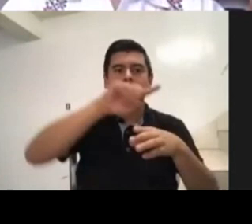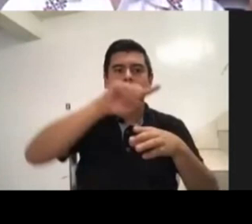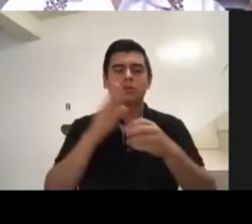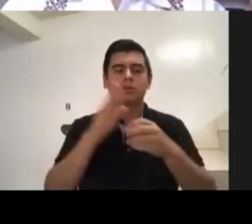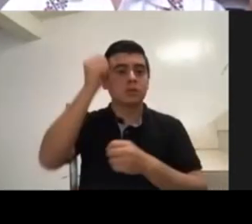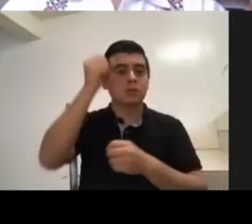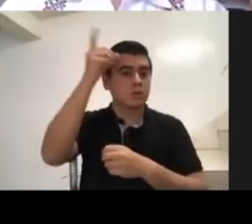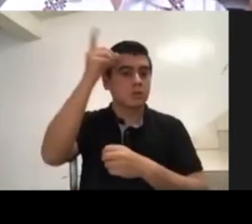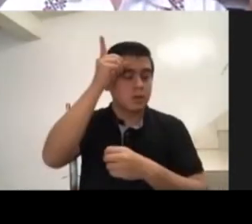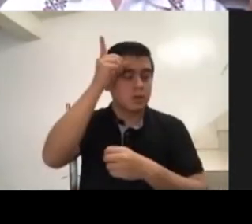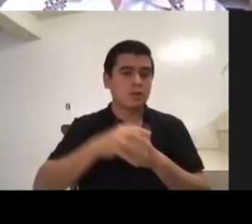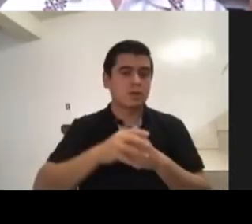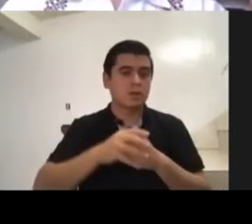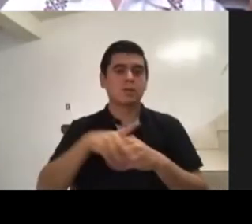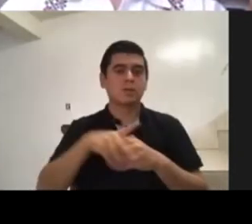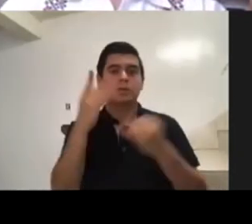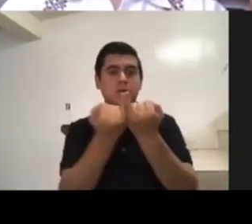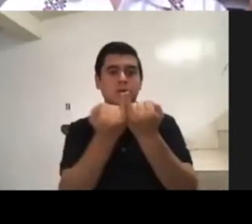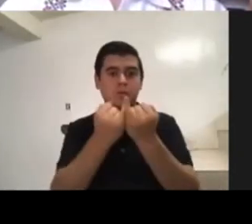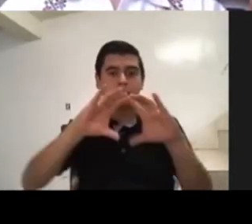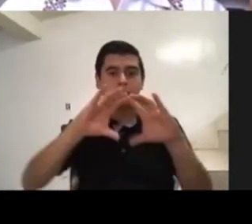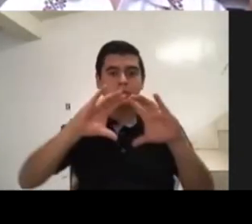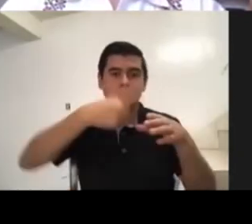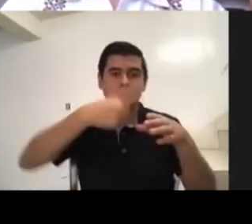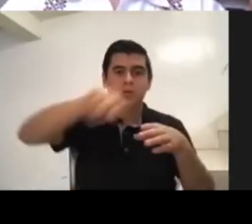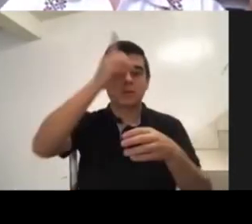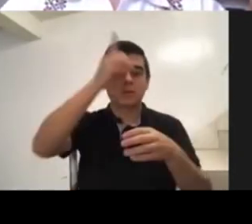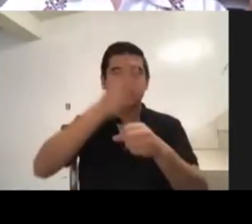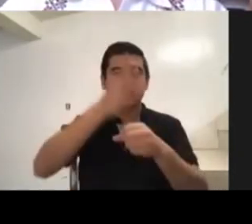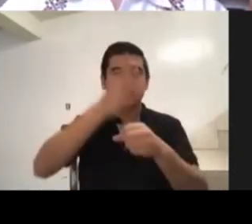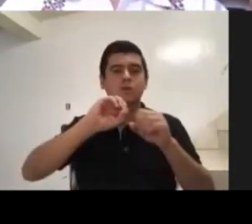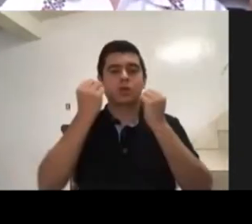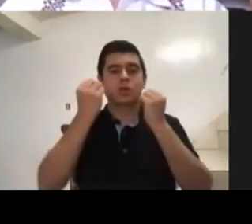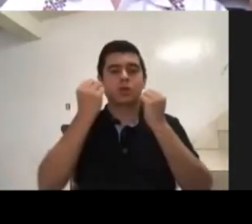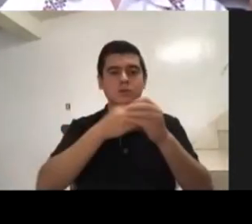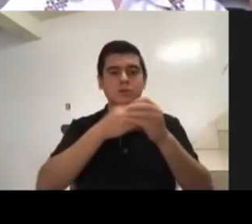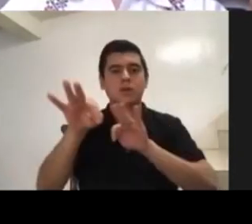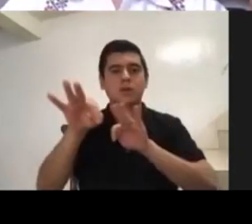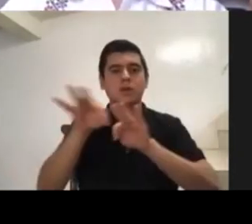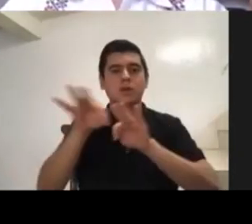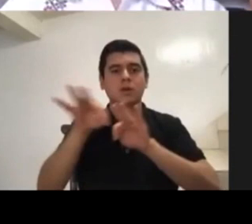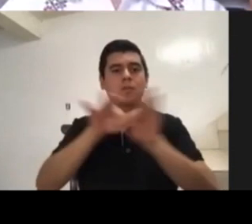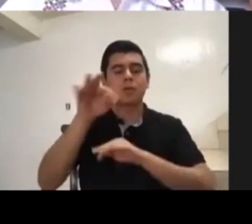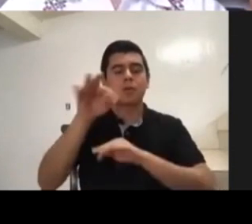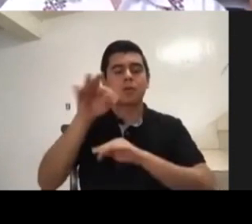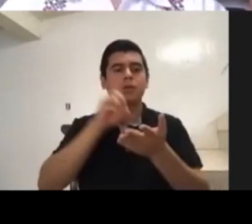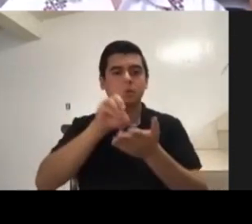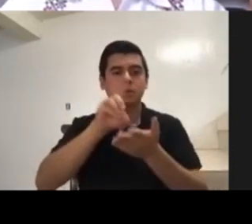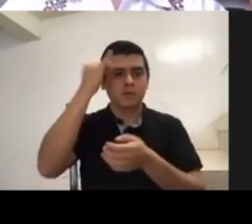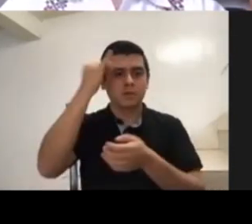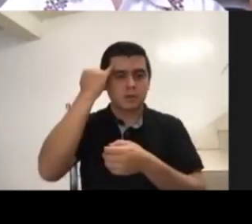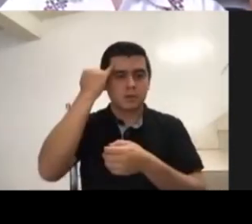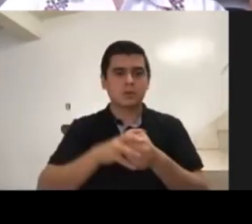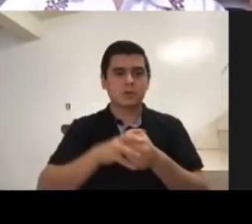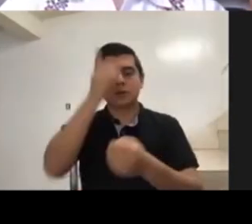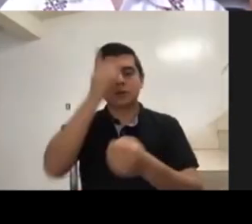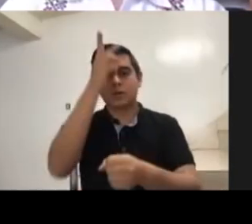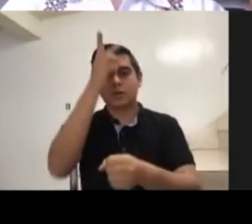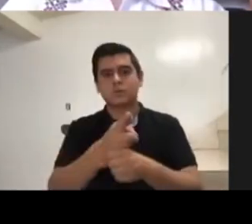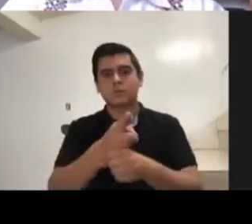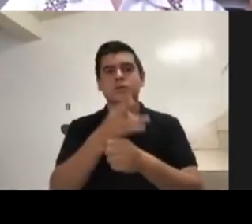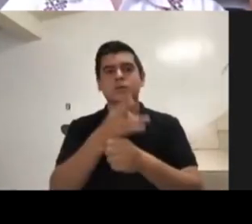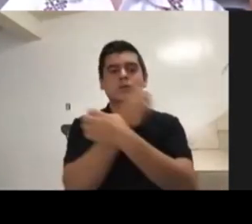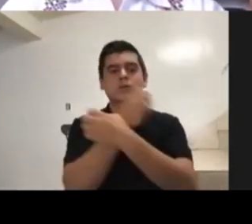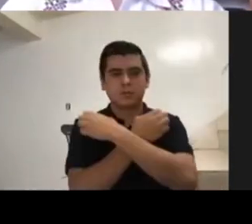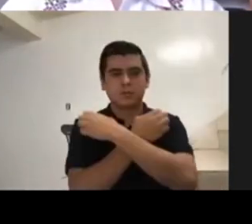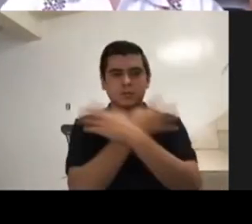Discapacidad Intelectual, es directora de inclusión educativa ahora en el Colegio Celtic y es una